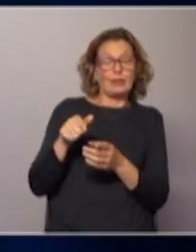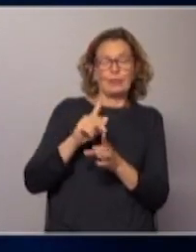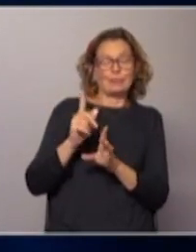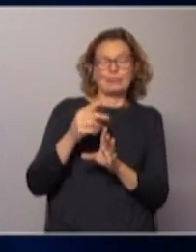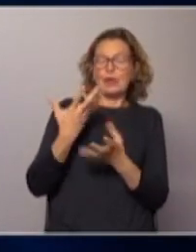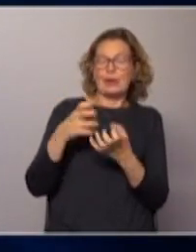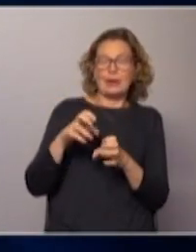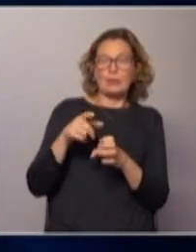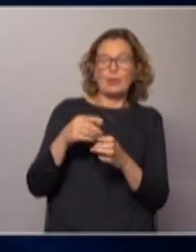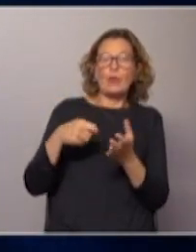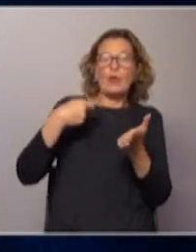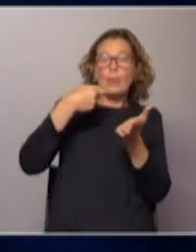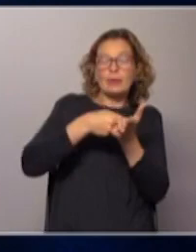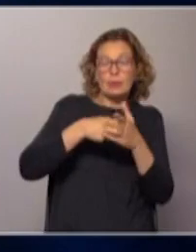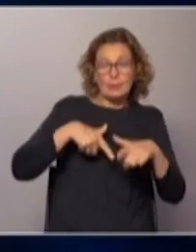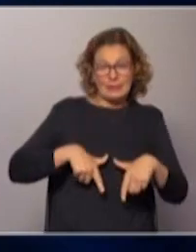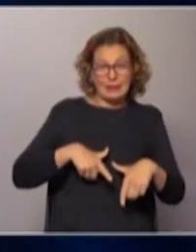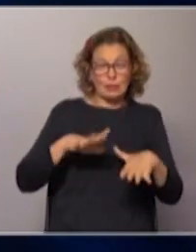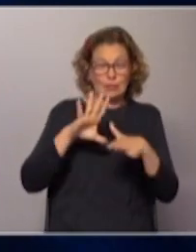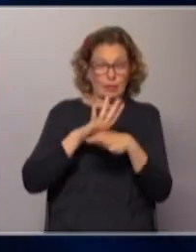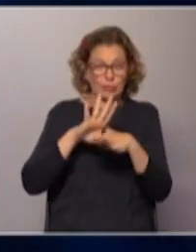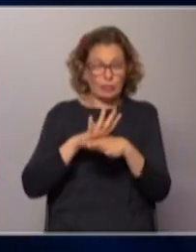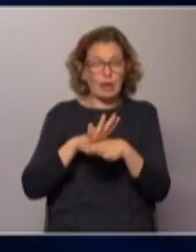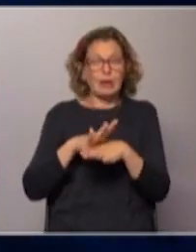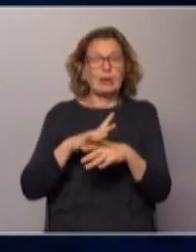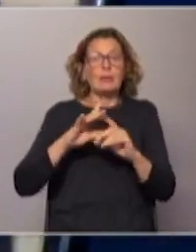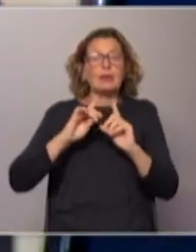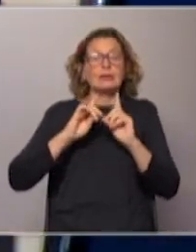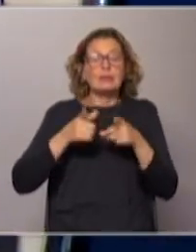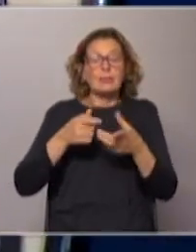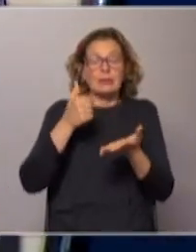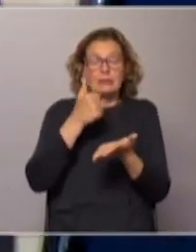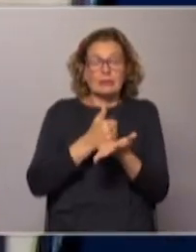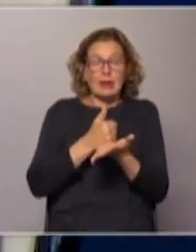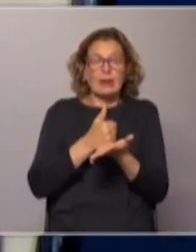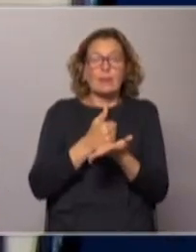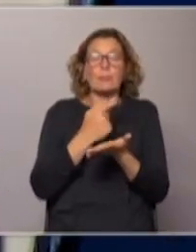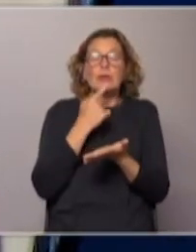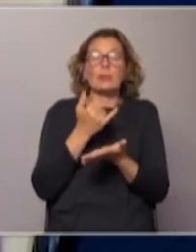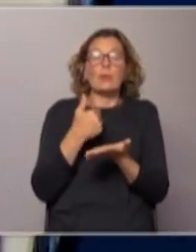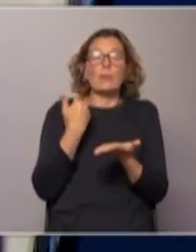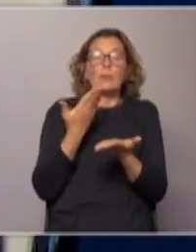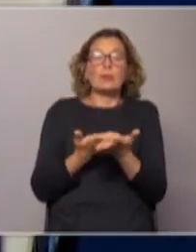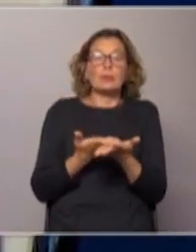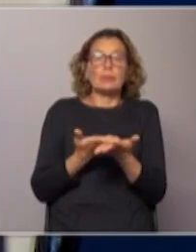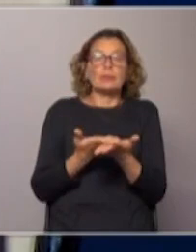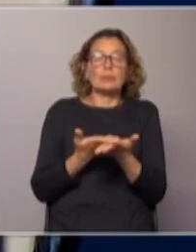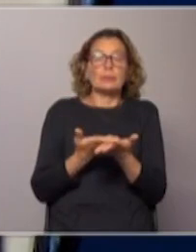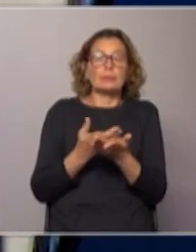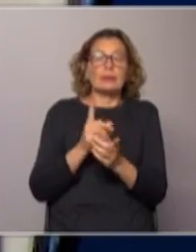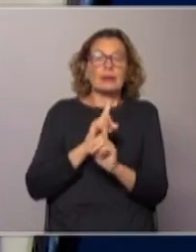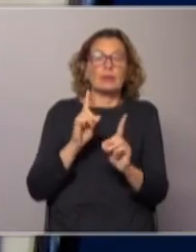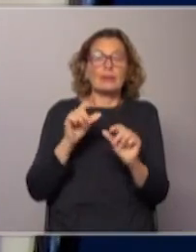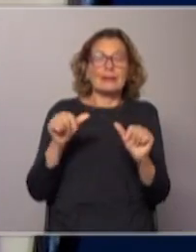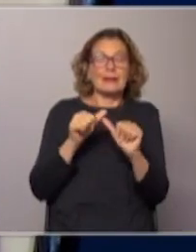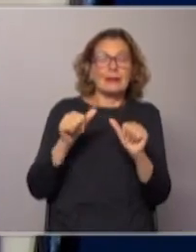y unas compensaciones en el misterio desarrollo social después están también proponemos digamos que no se